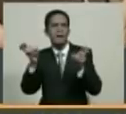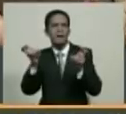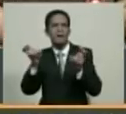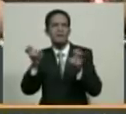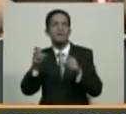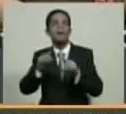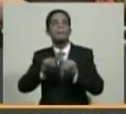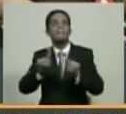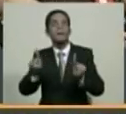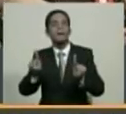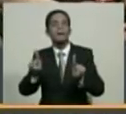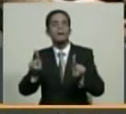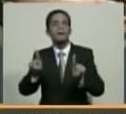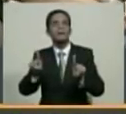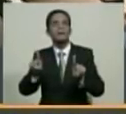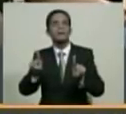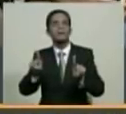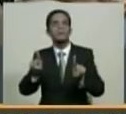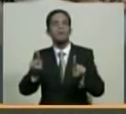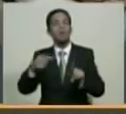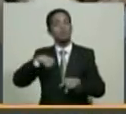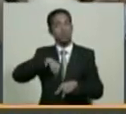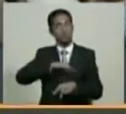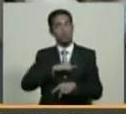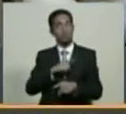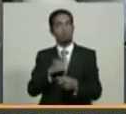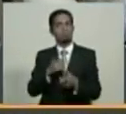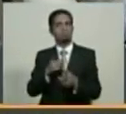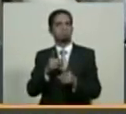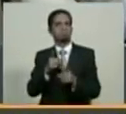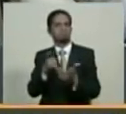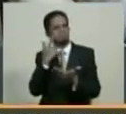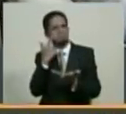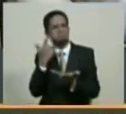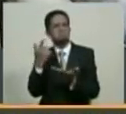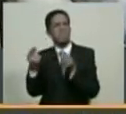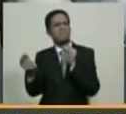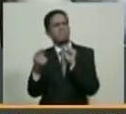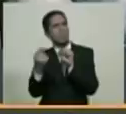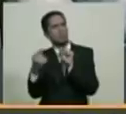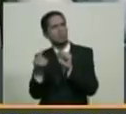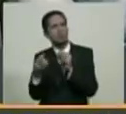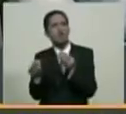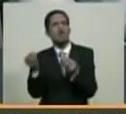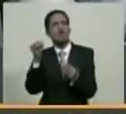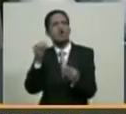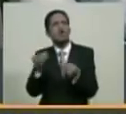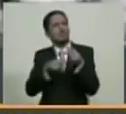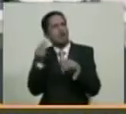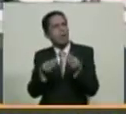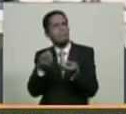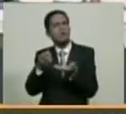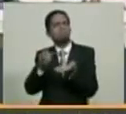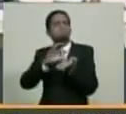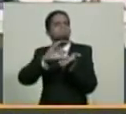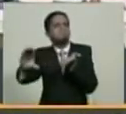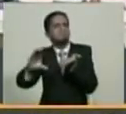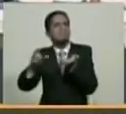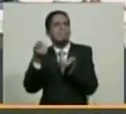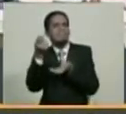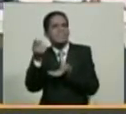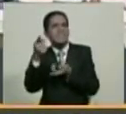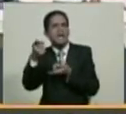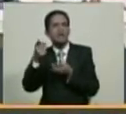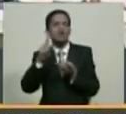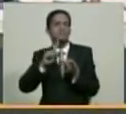pero estamos acompañando con financiamiento público para el sector productivo y el sector